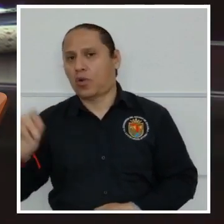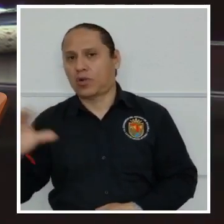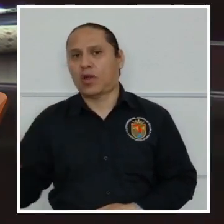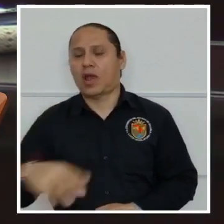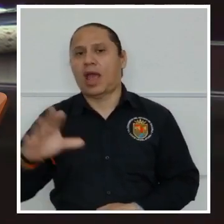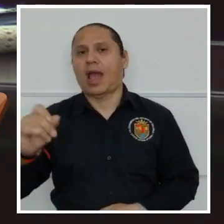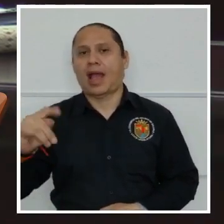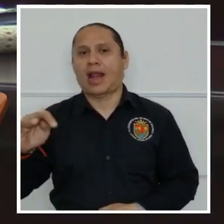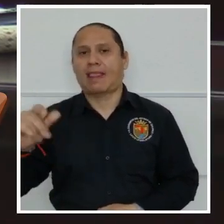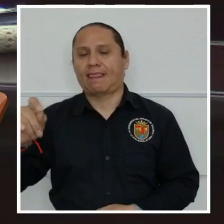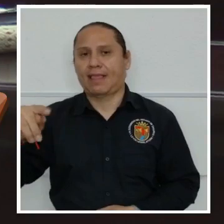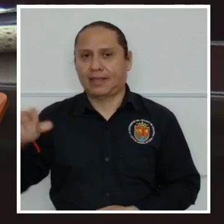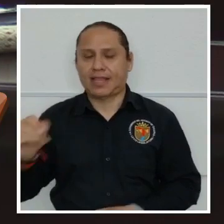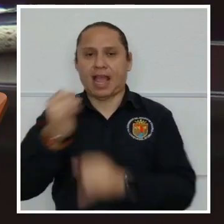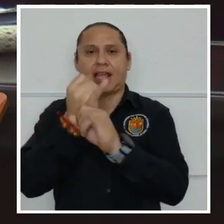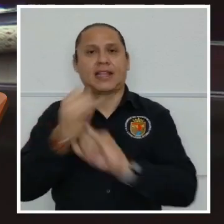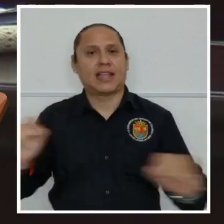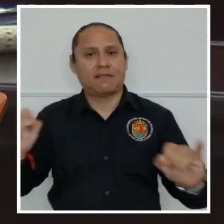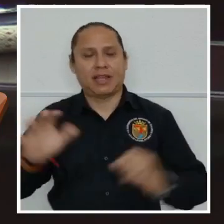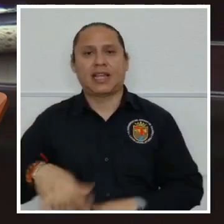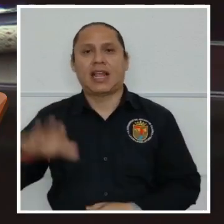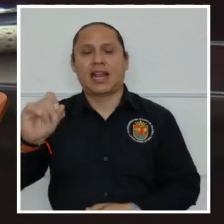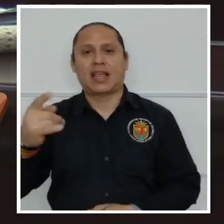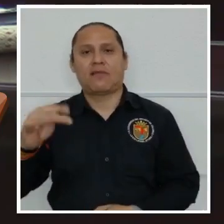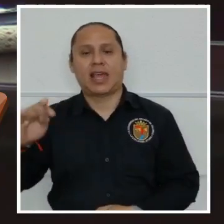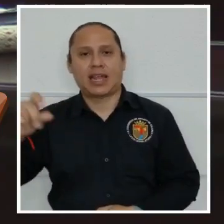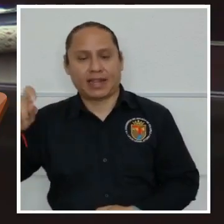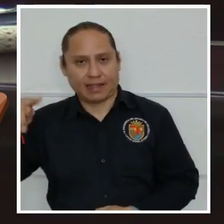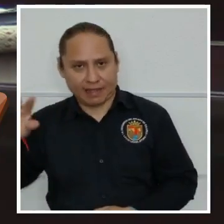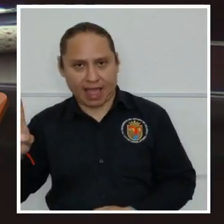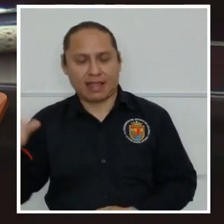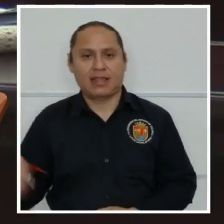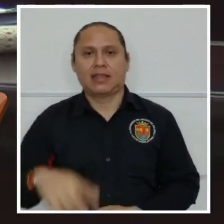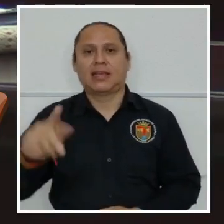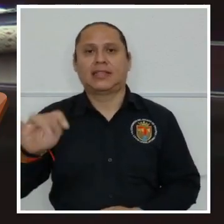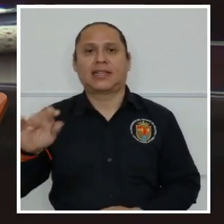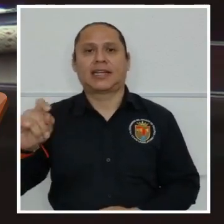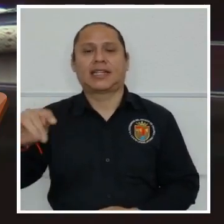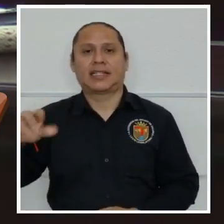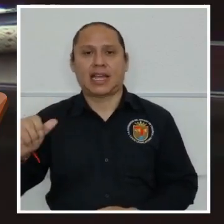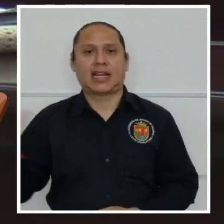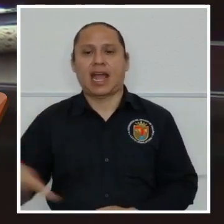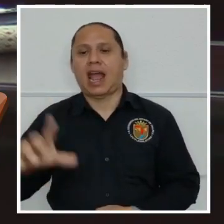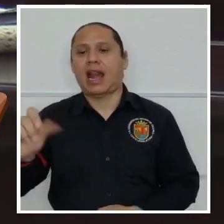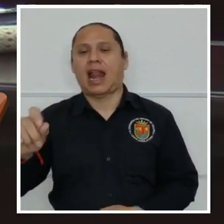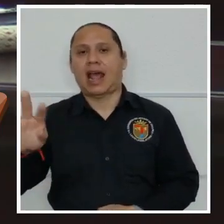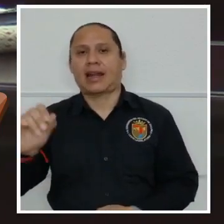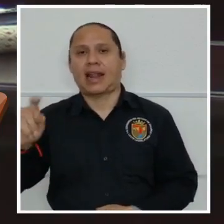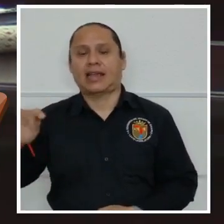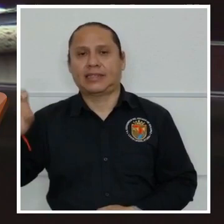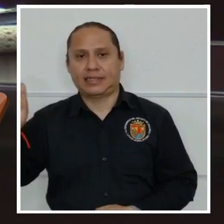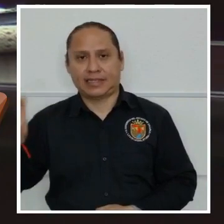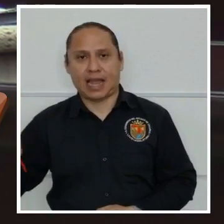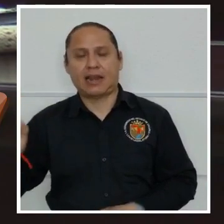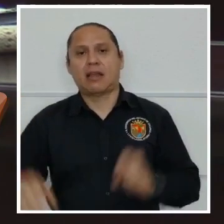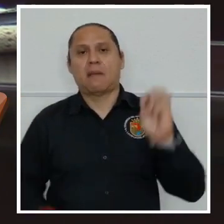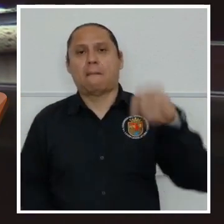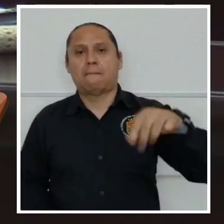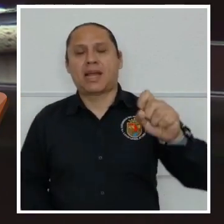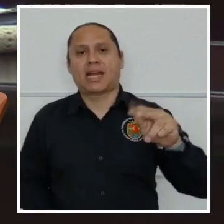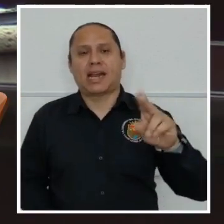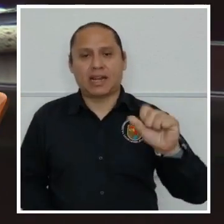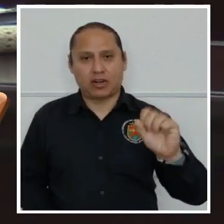La Grandeza, La Independencia, La Libertad, La Trinitaria, La Reinsar, Las Margaritas,